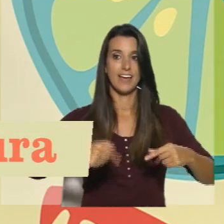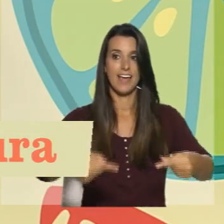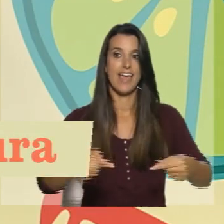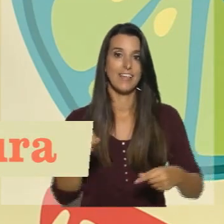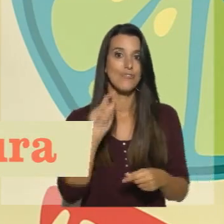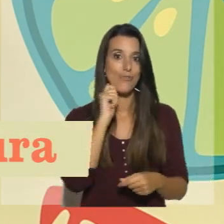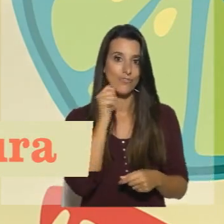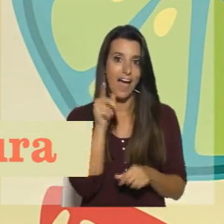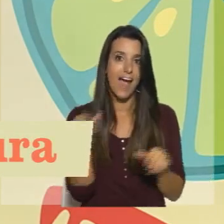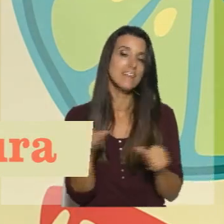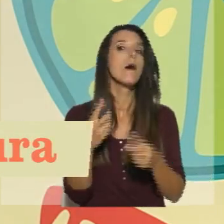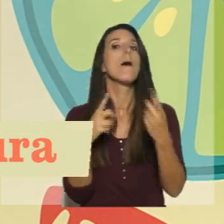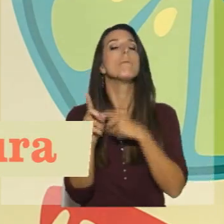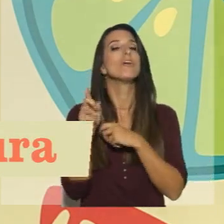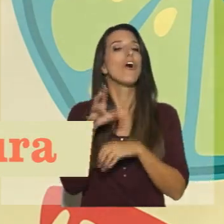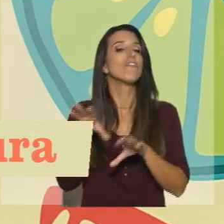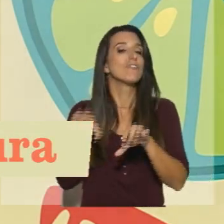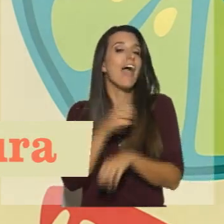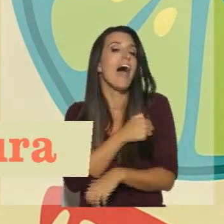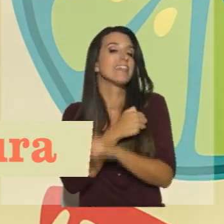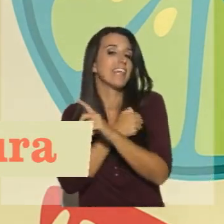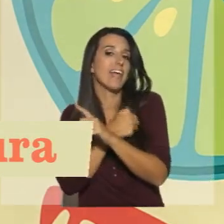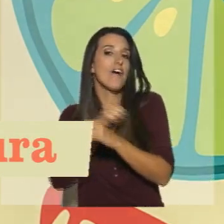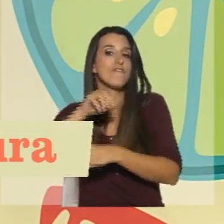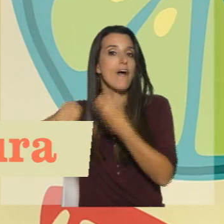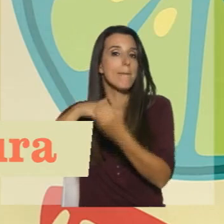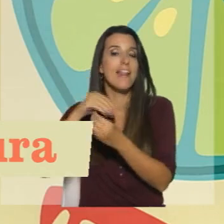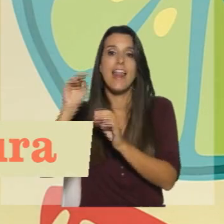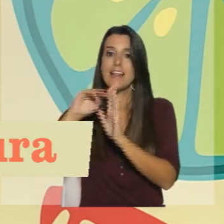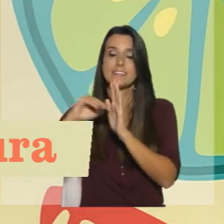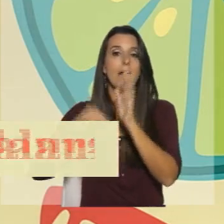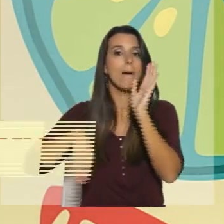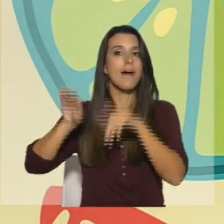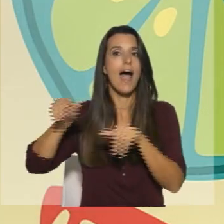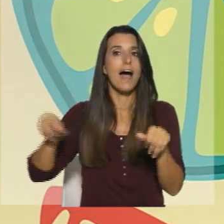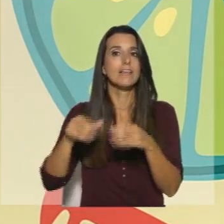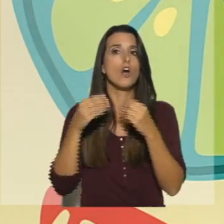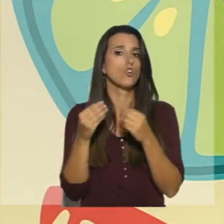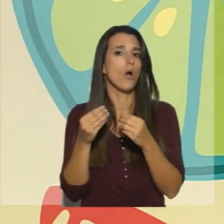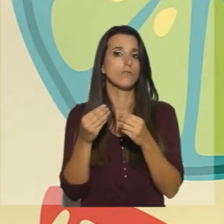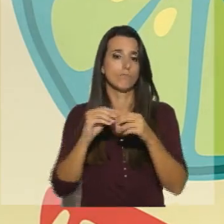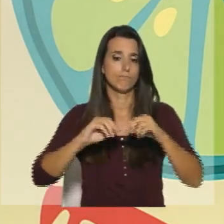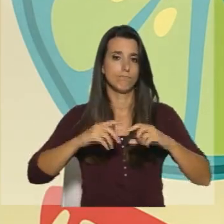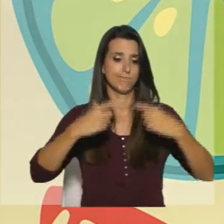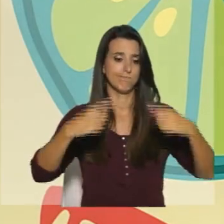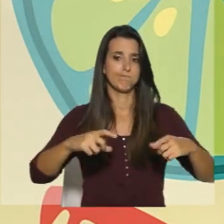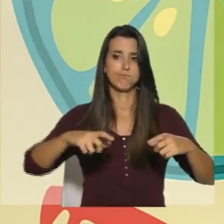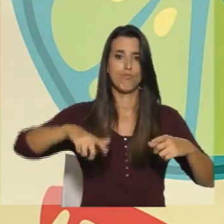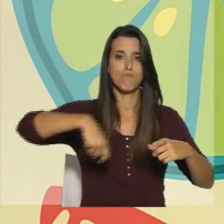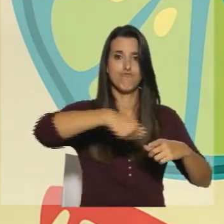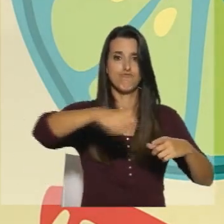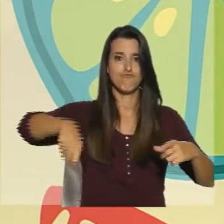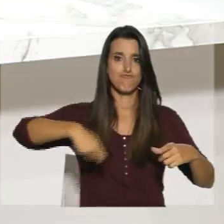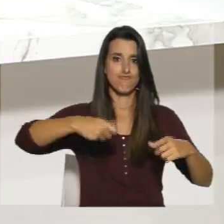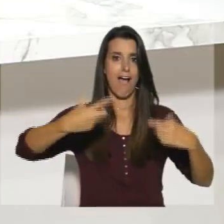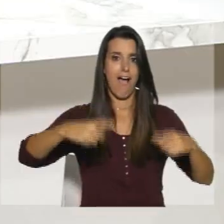está en Montevideo, pero es oriunda de Artigas, y que su familia, la receta más nos dice cómo lo hacían con todo esa frilloada. Potentes. Así que le mandamos un beso grande